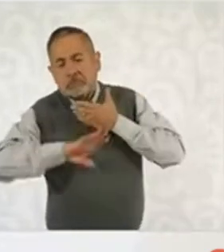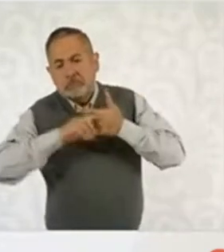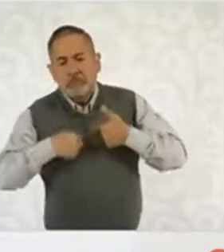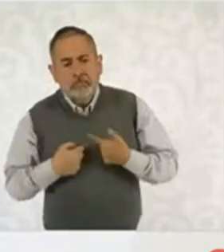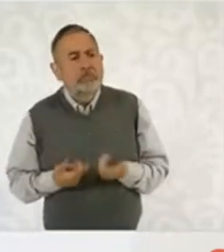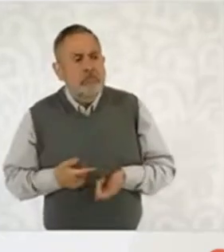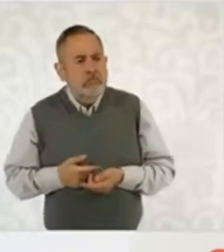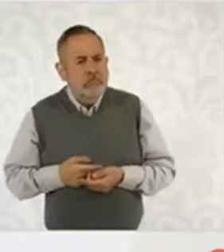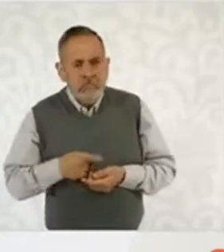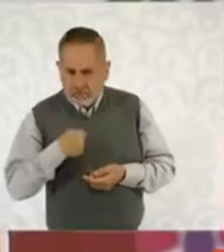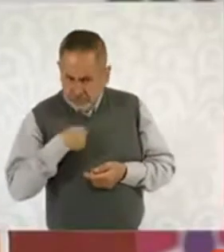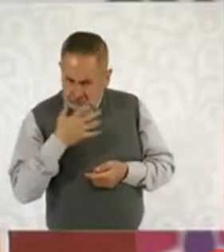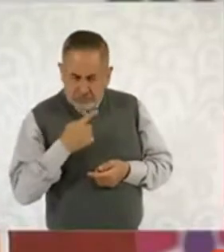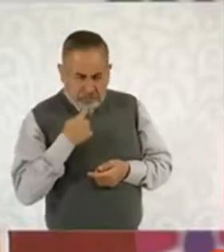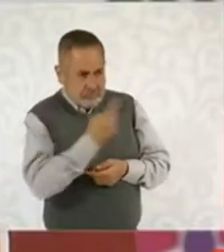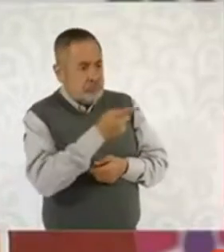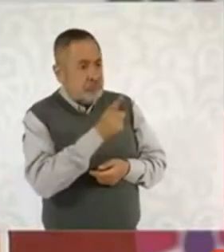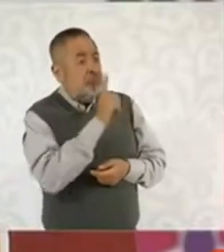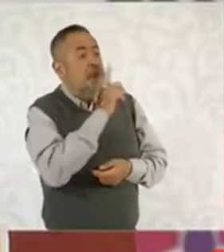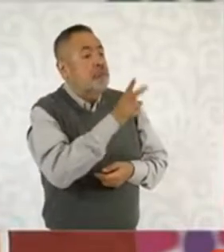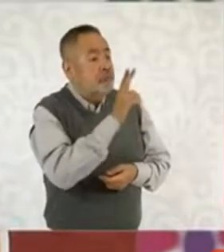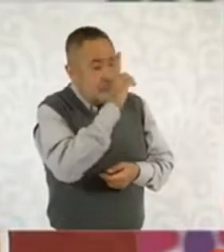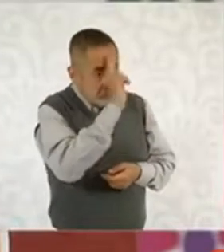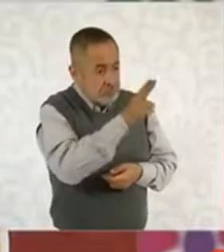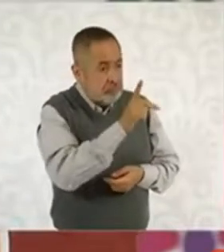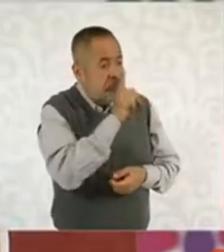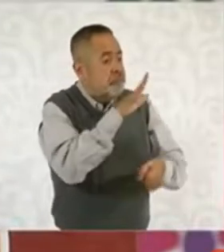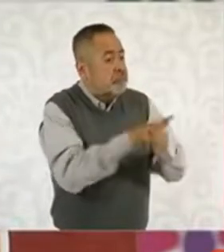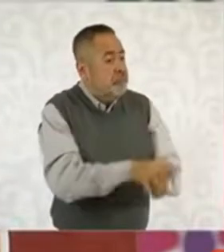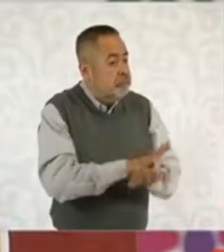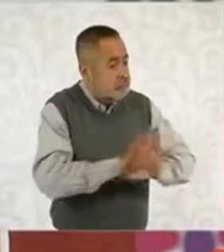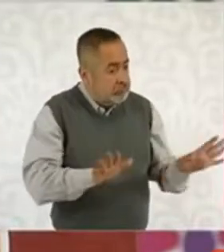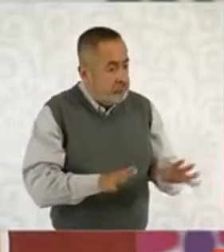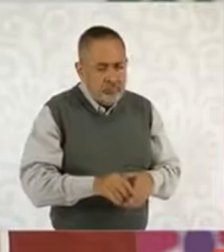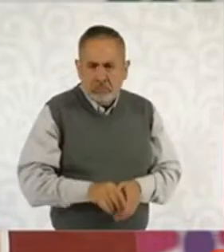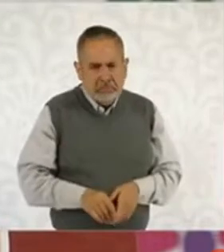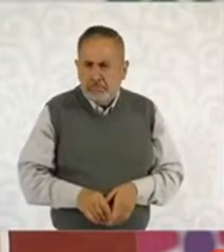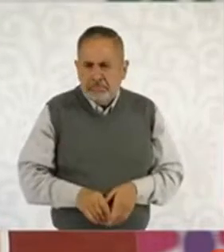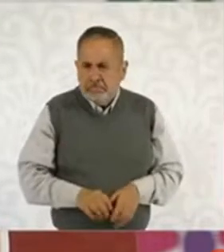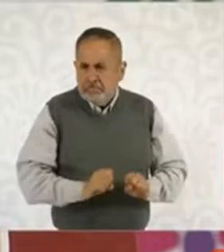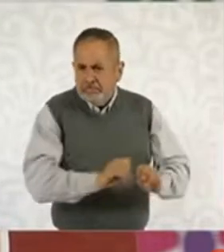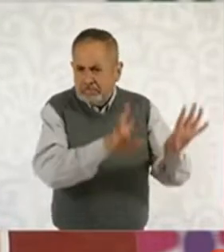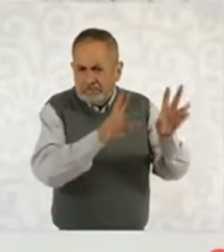¿En qué momento cualquiera de los que escribe ha sido censurado?